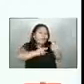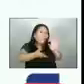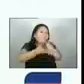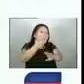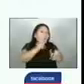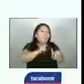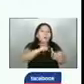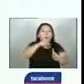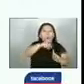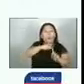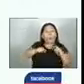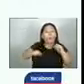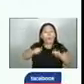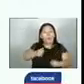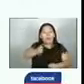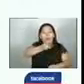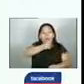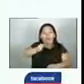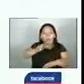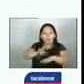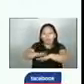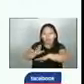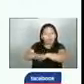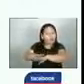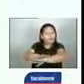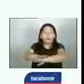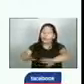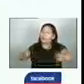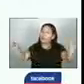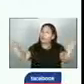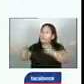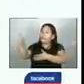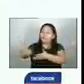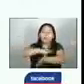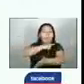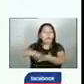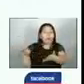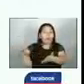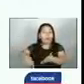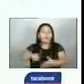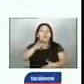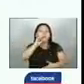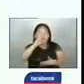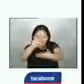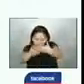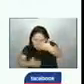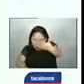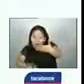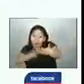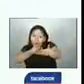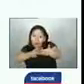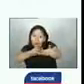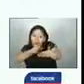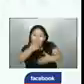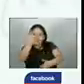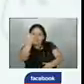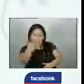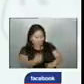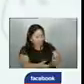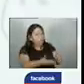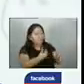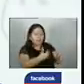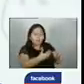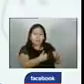Sin embargo, René Alonso, a pocos días de realizarse la fiesta, canceló el show. Agrega el reporte fiscal que el ofendido le